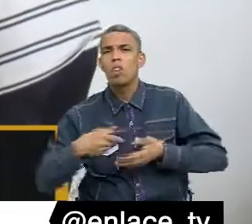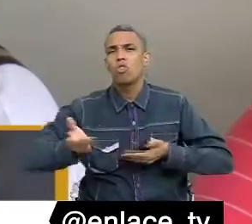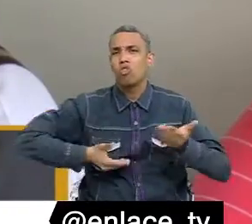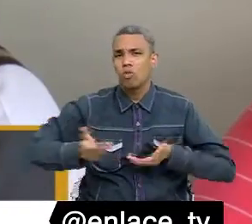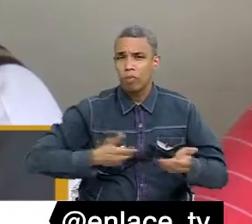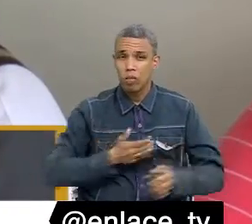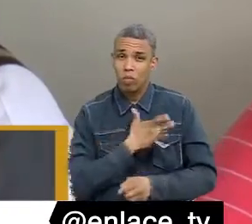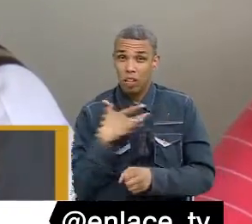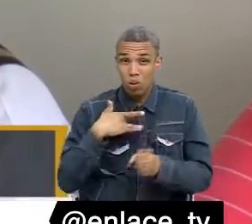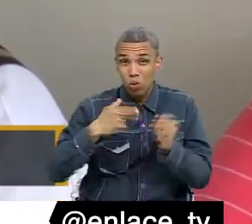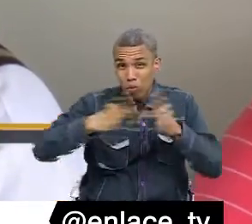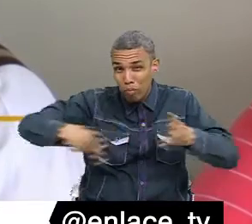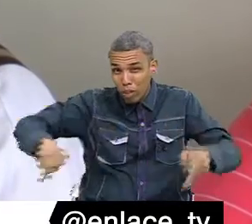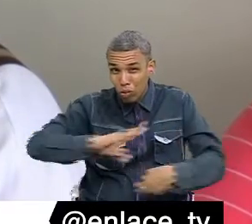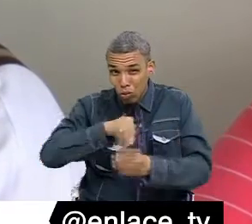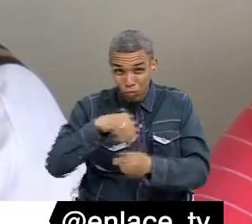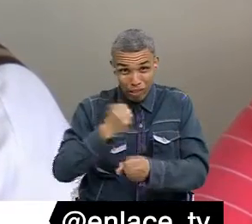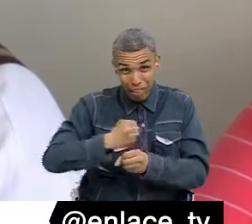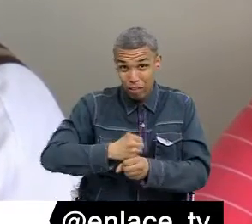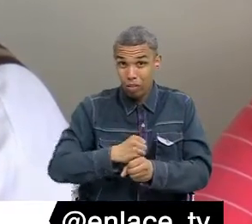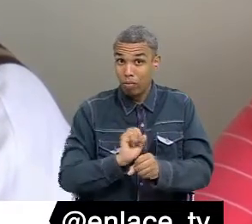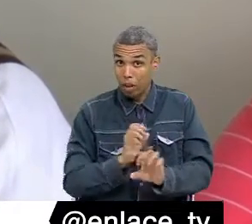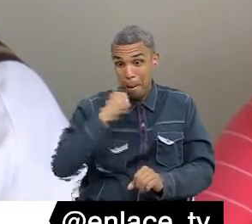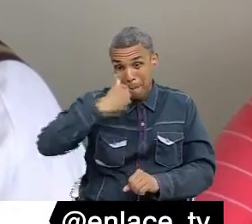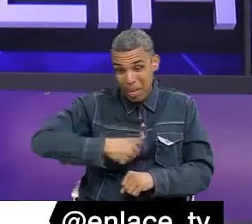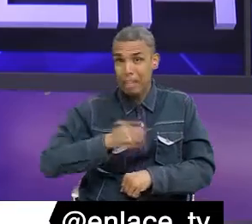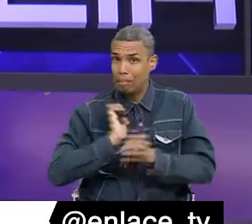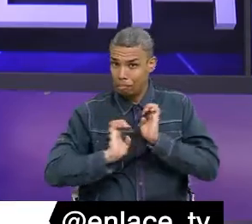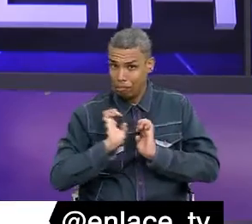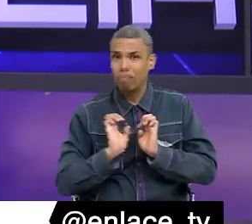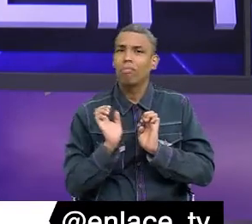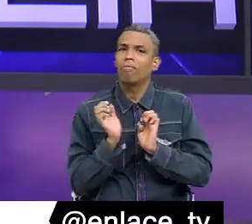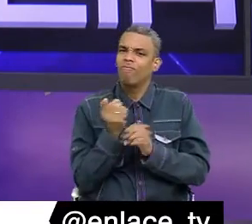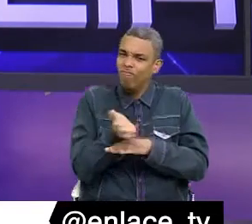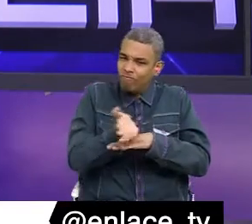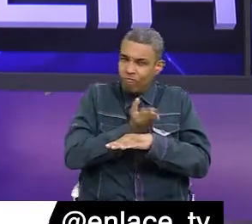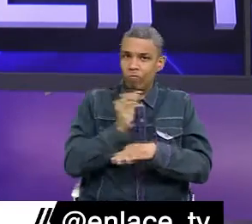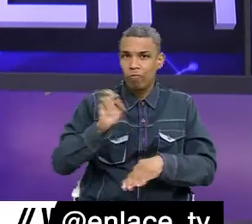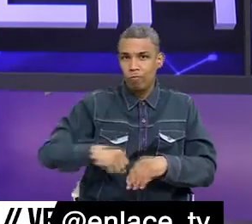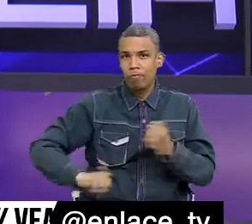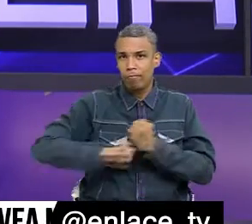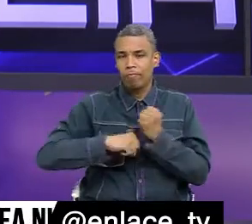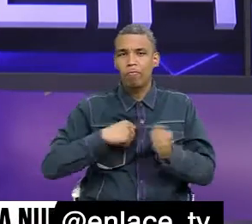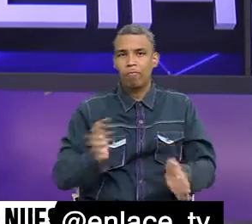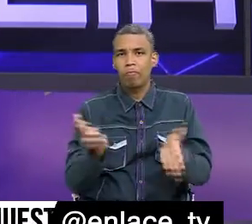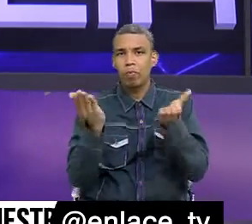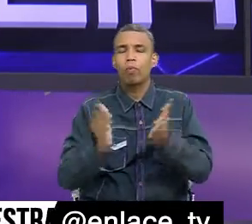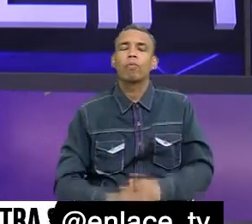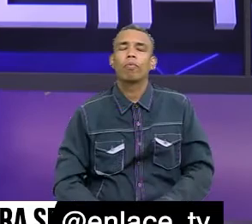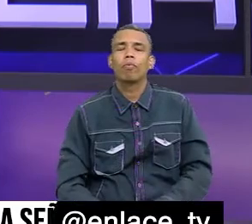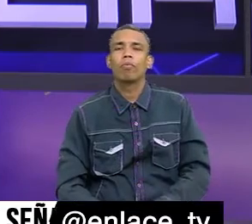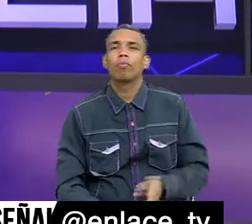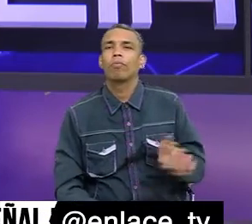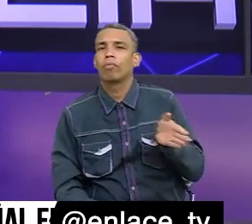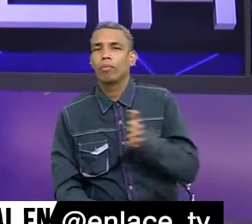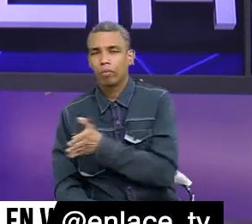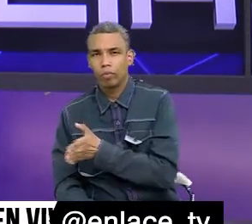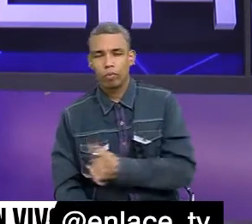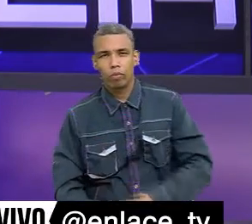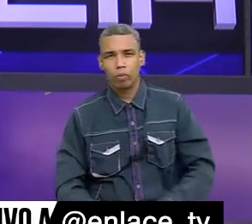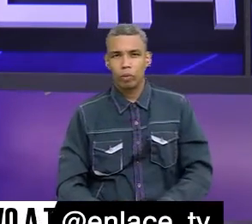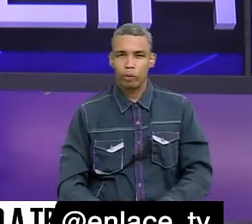a la ciudadanía en general para que se vinculen a la jornada. Y en otro campo de la información, comenzaron hoy obras de